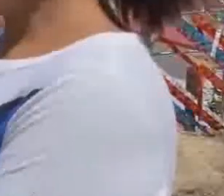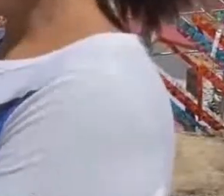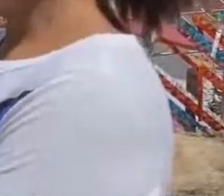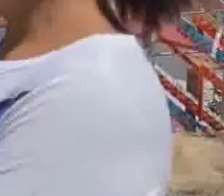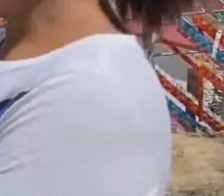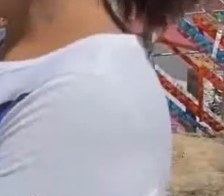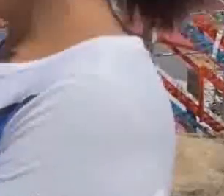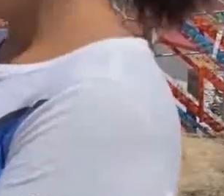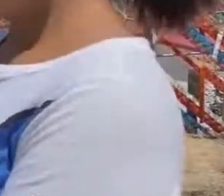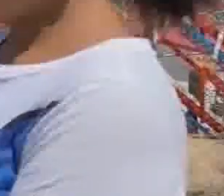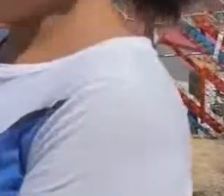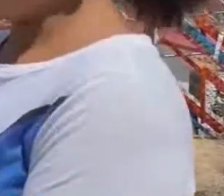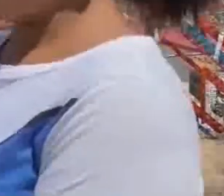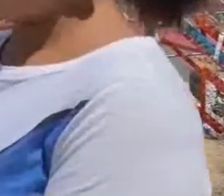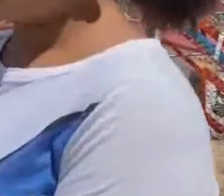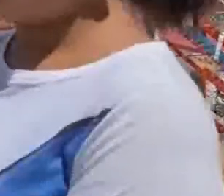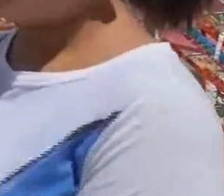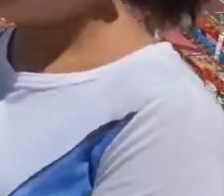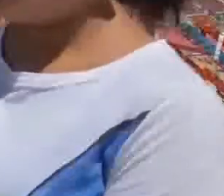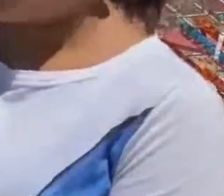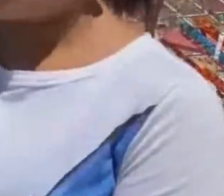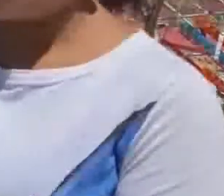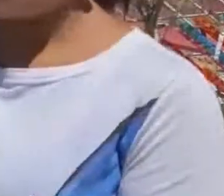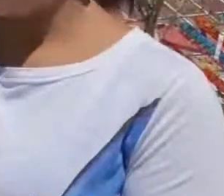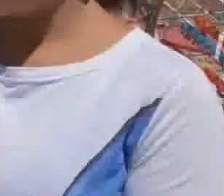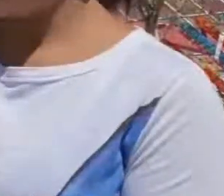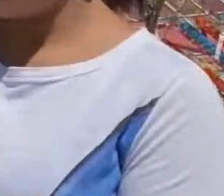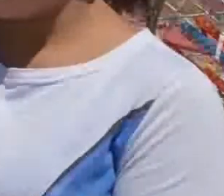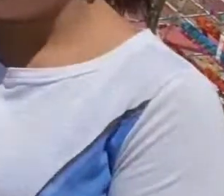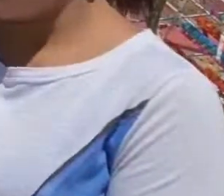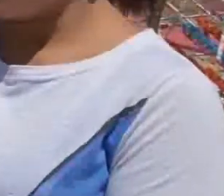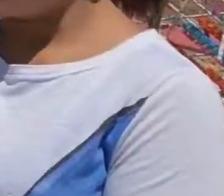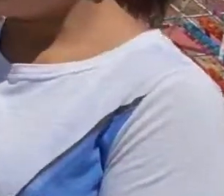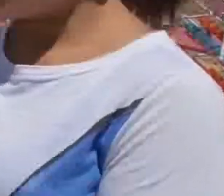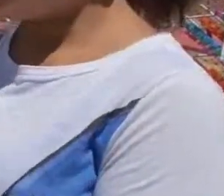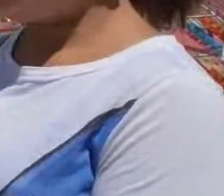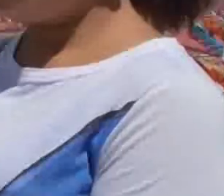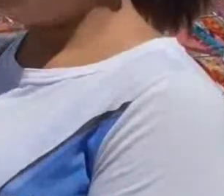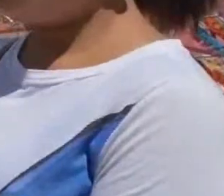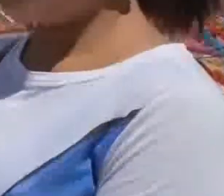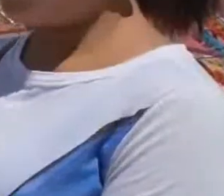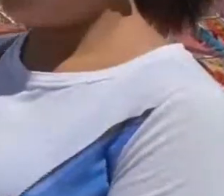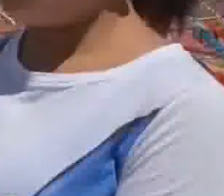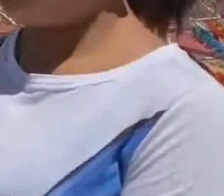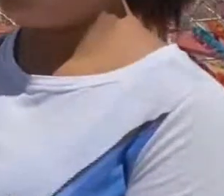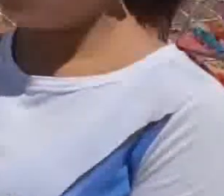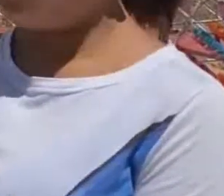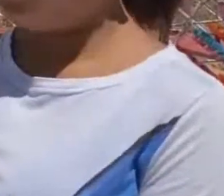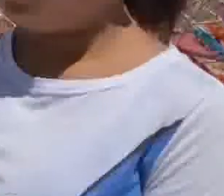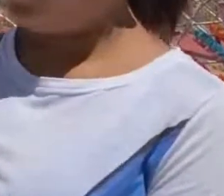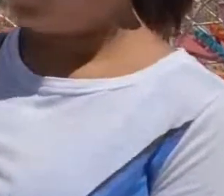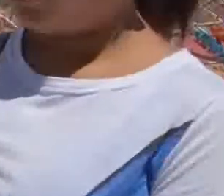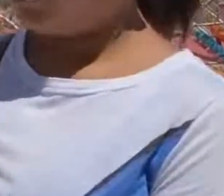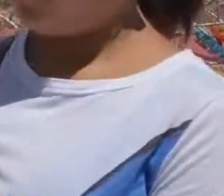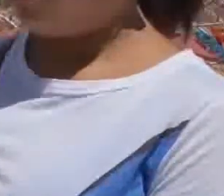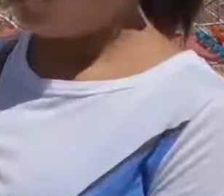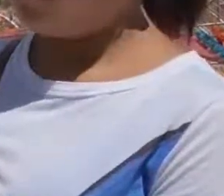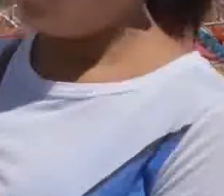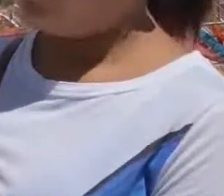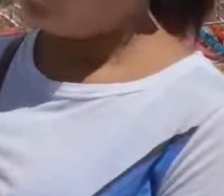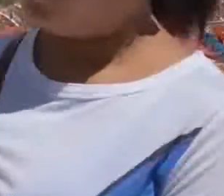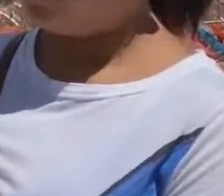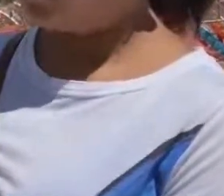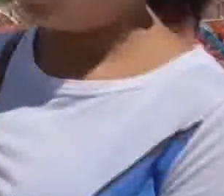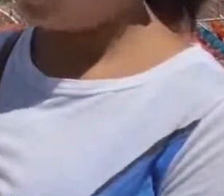se han acomodado los salones, les pusieron loseta, se acomodaron los baños, se